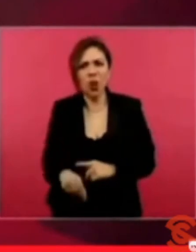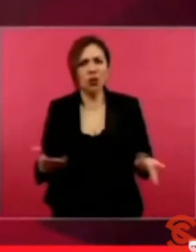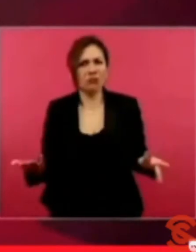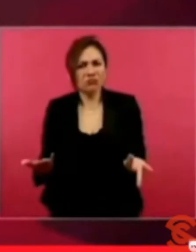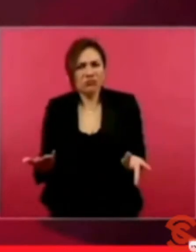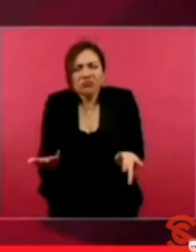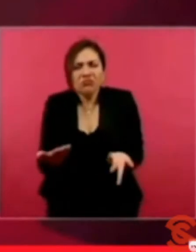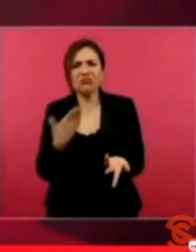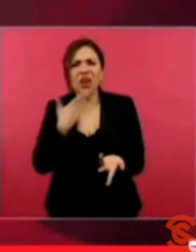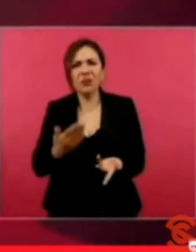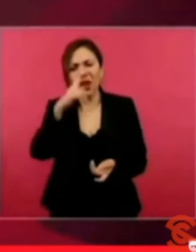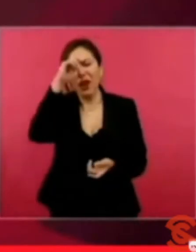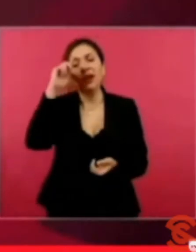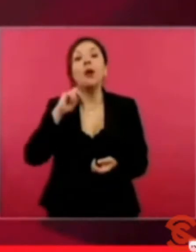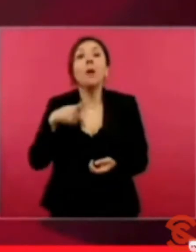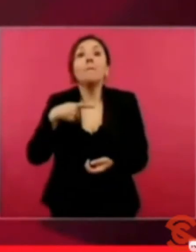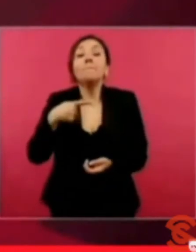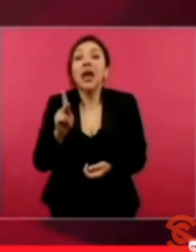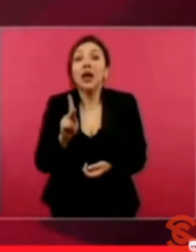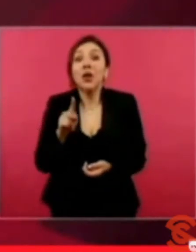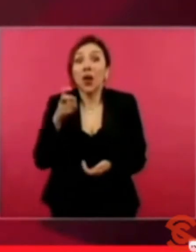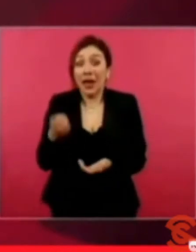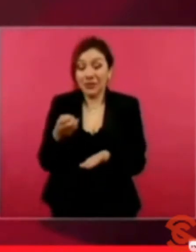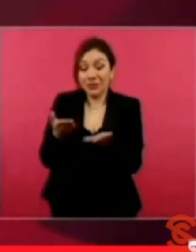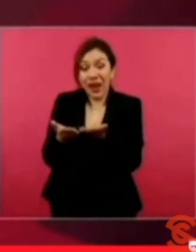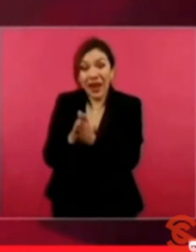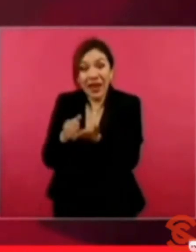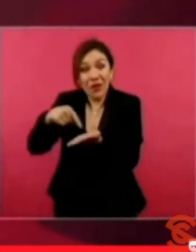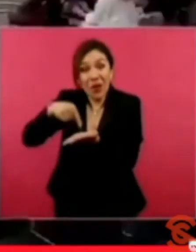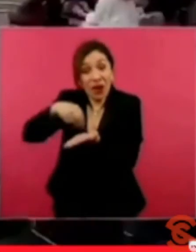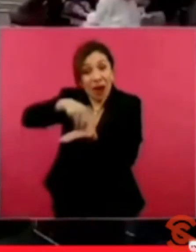pero no traen eso,